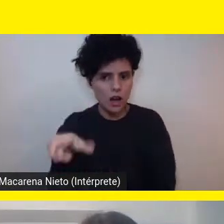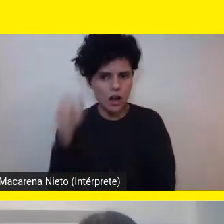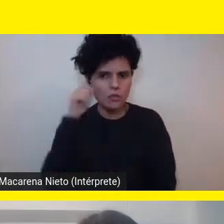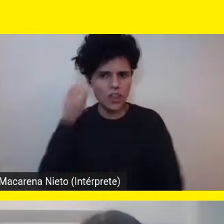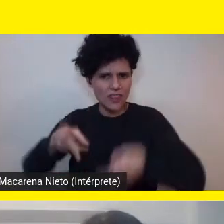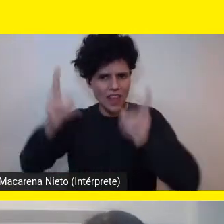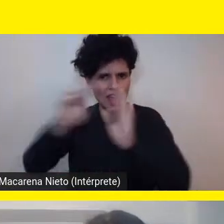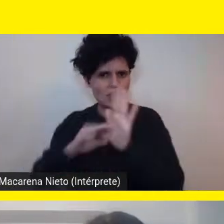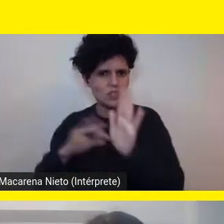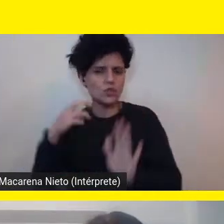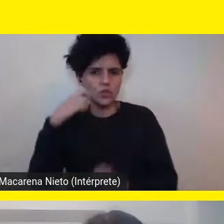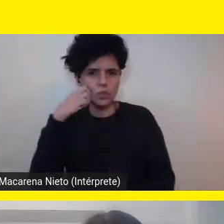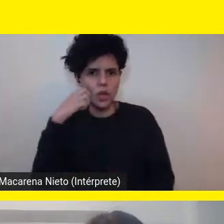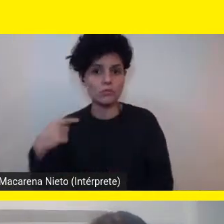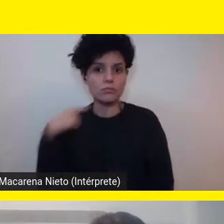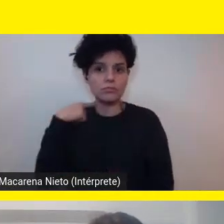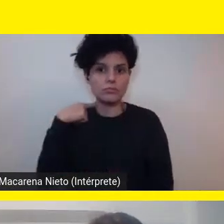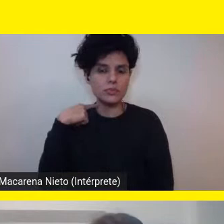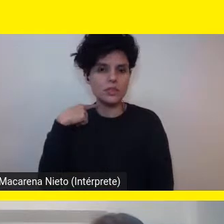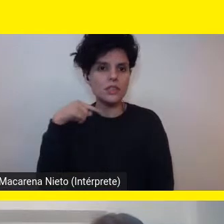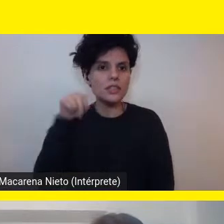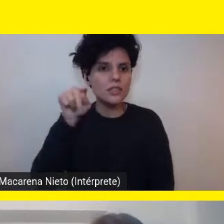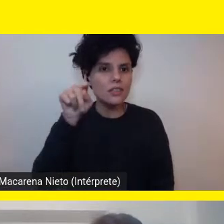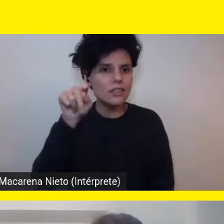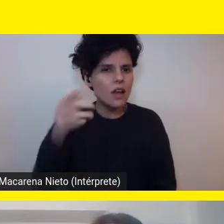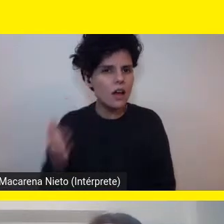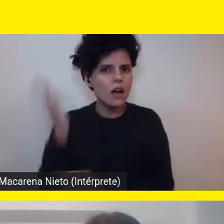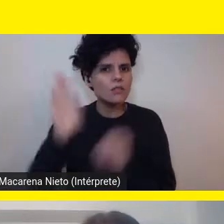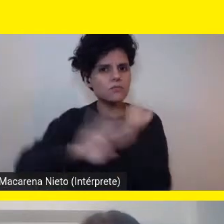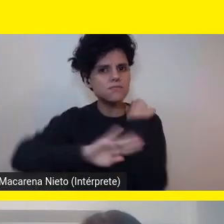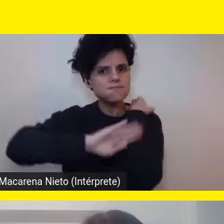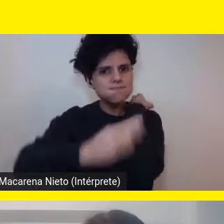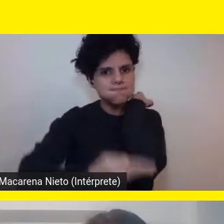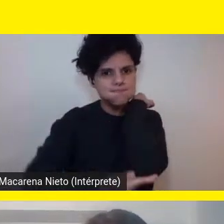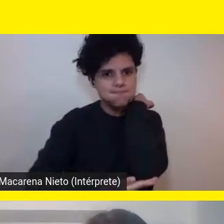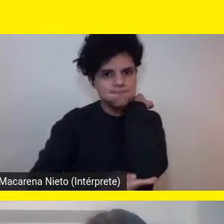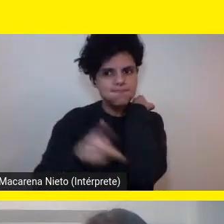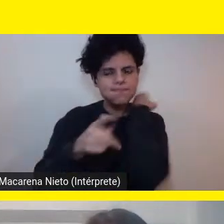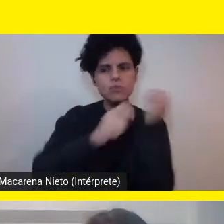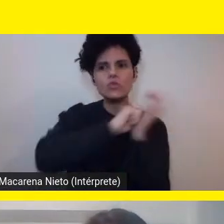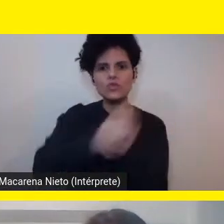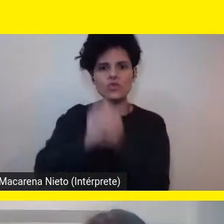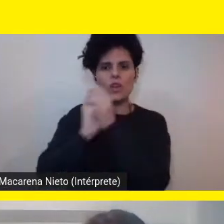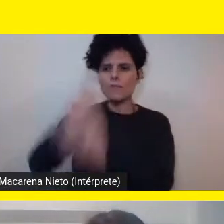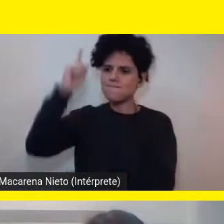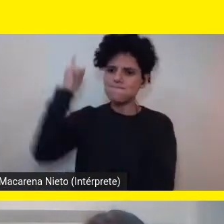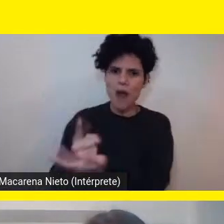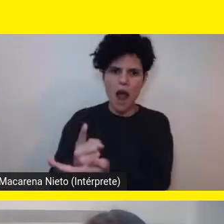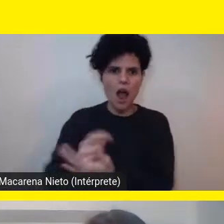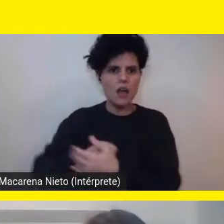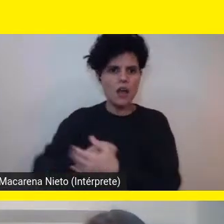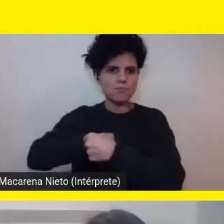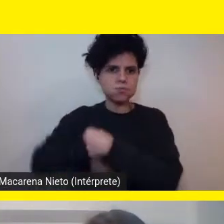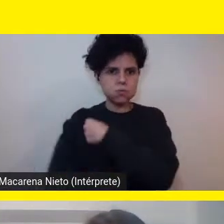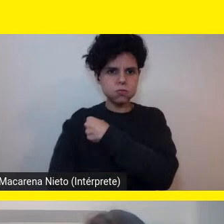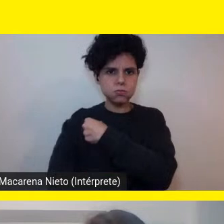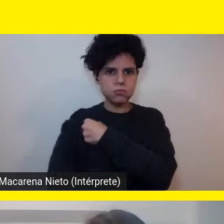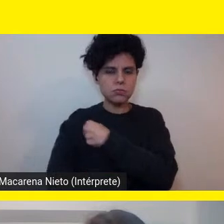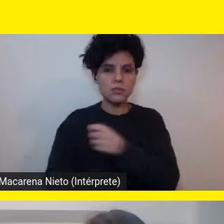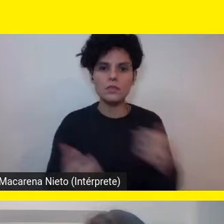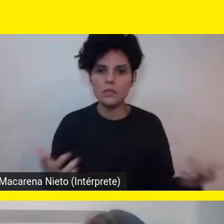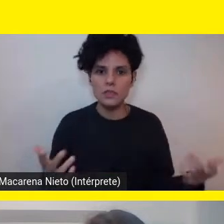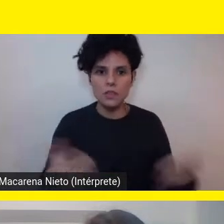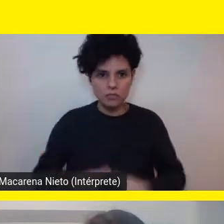el aborto forzado como parte de las torturas de su hijo Sebastián, que tenía 5 meses de